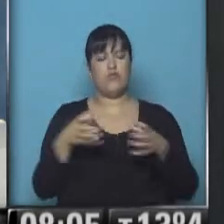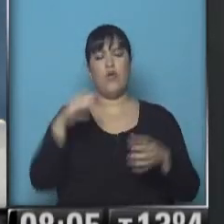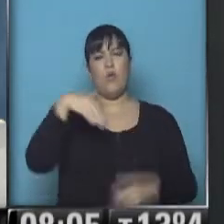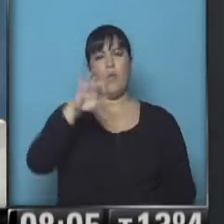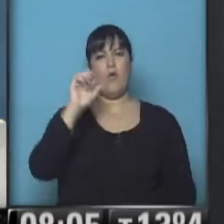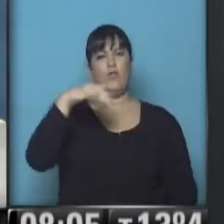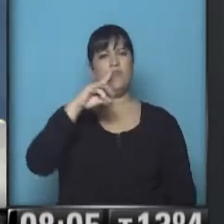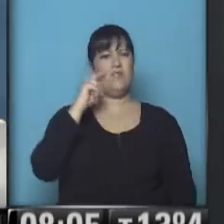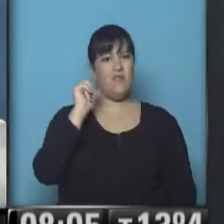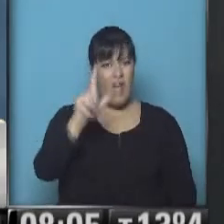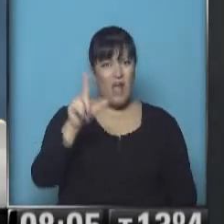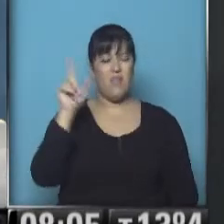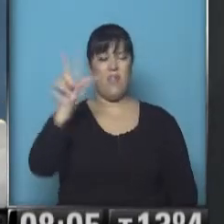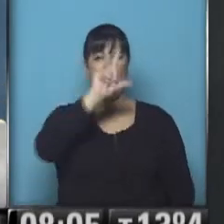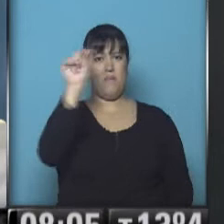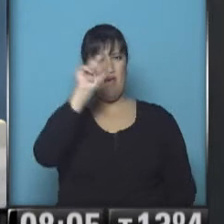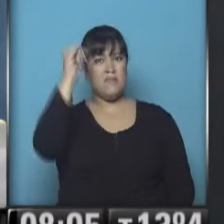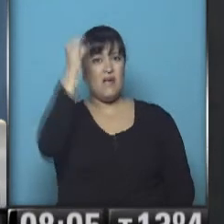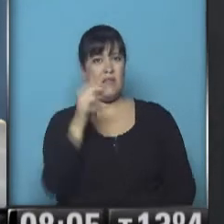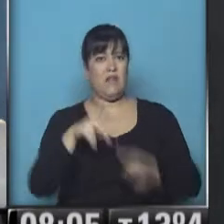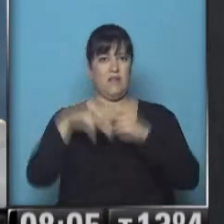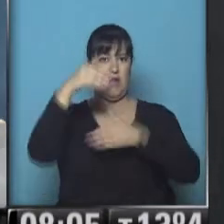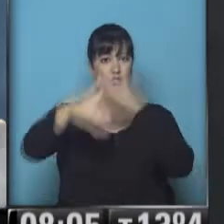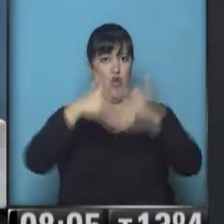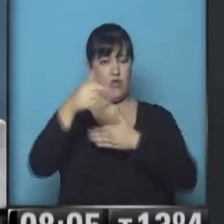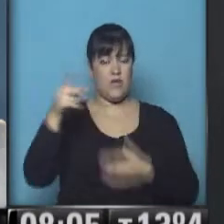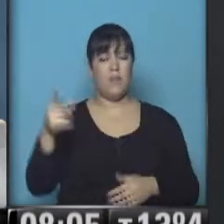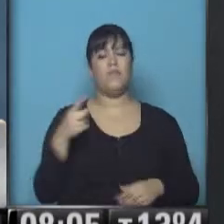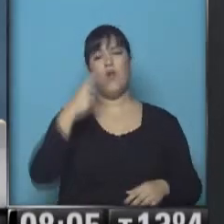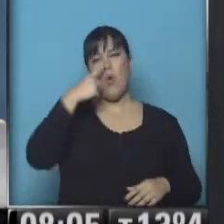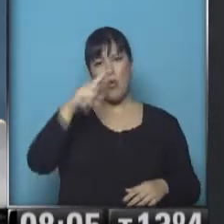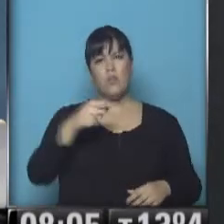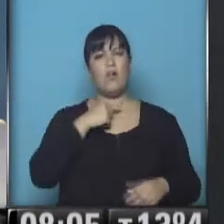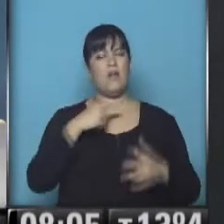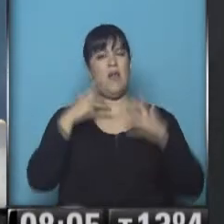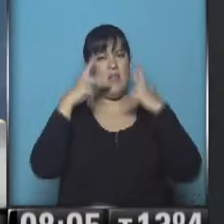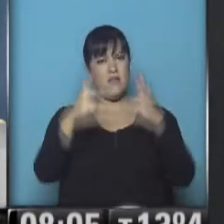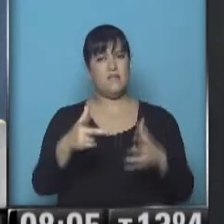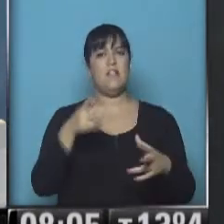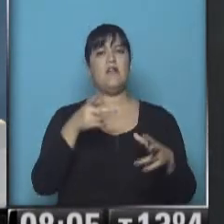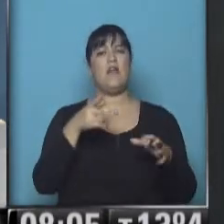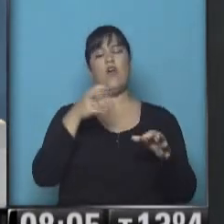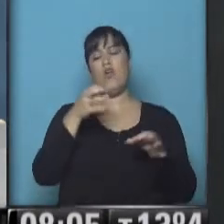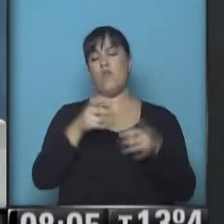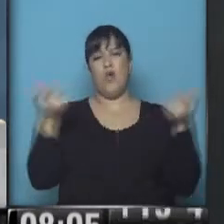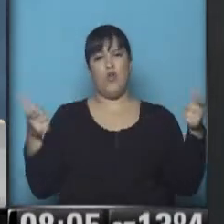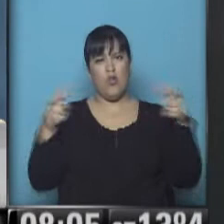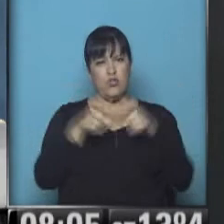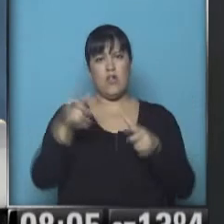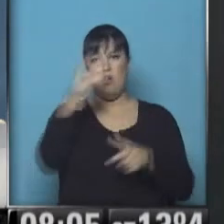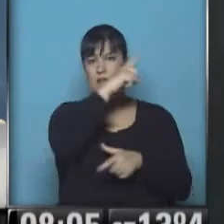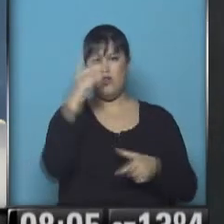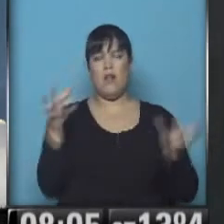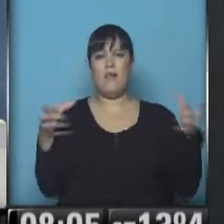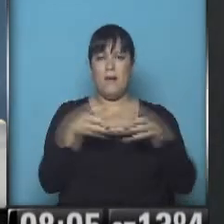los países que dominan esta tecnología. Por último, quería hacer mención nada más que el Consejo Nacional Federal del Partido Justicialista